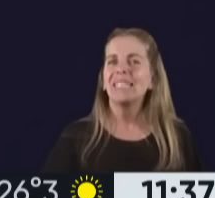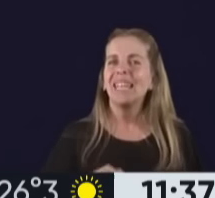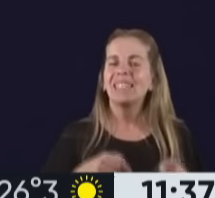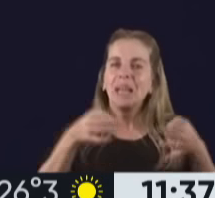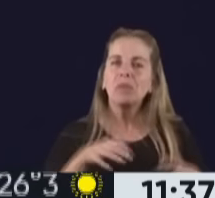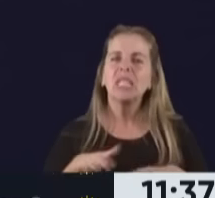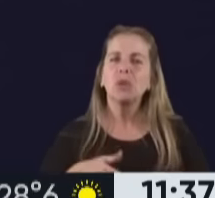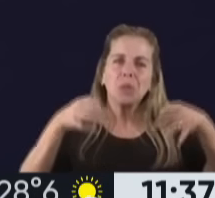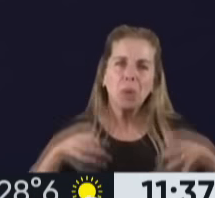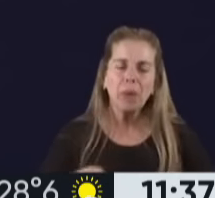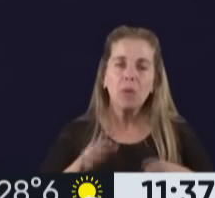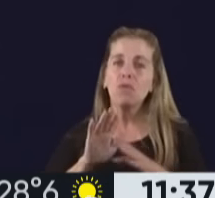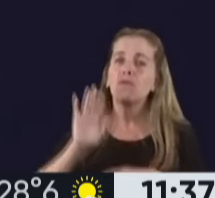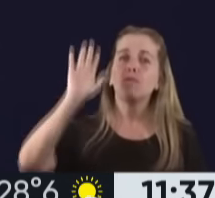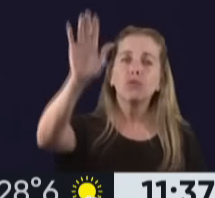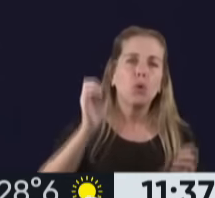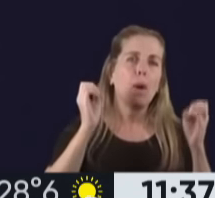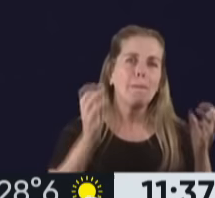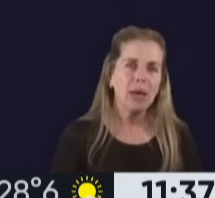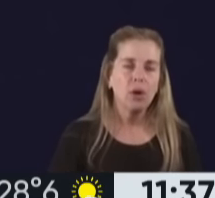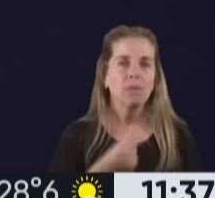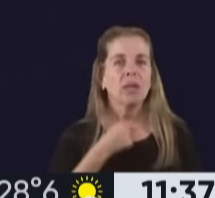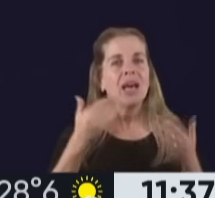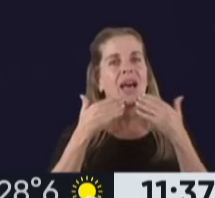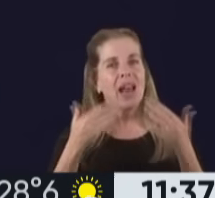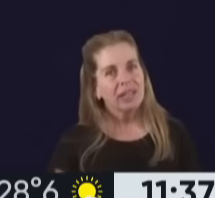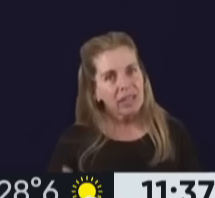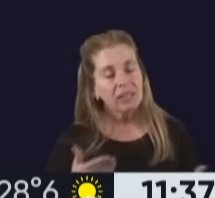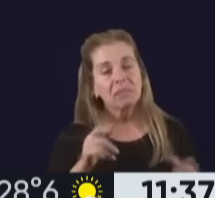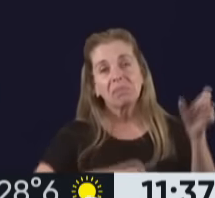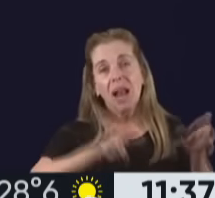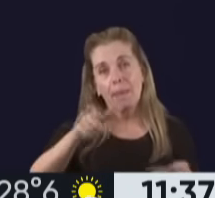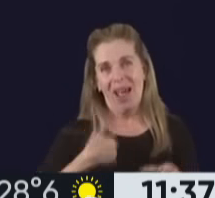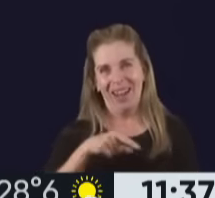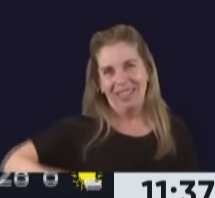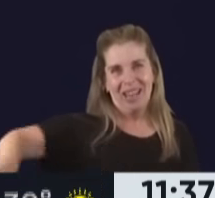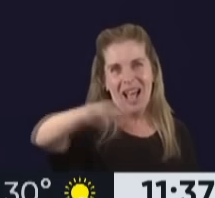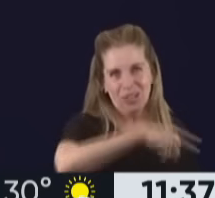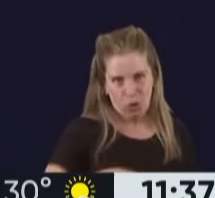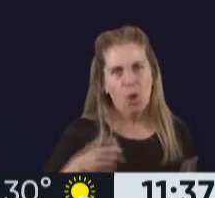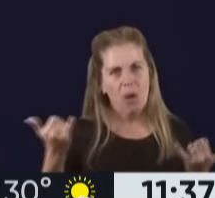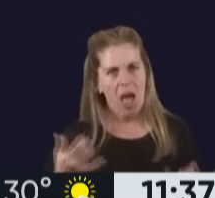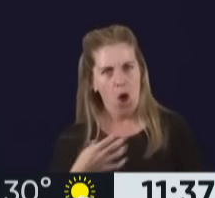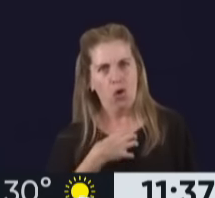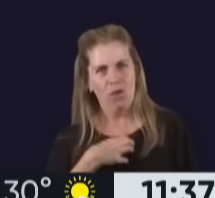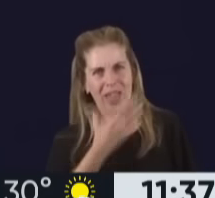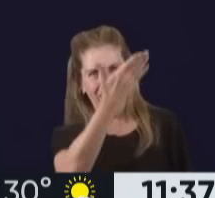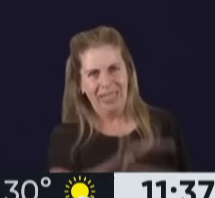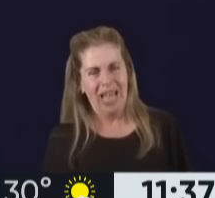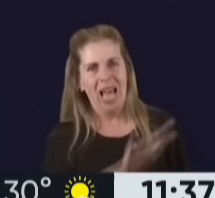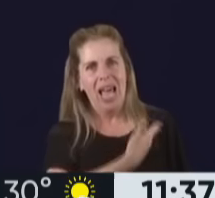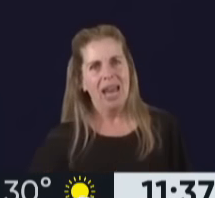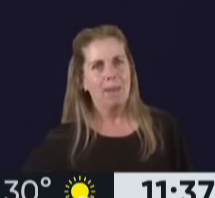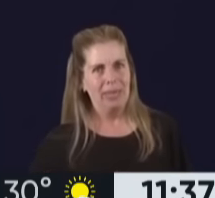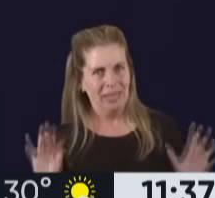un futuro aún mejor. Quiero agradecer a todos los argentinos por confiar en la palabra del presidente. Argentina ha